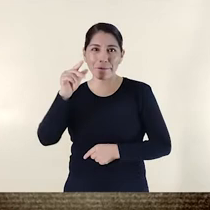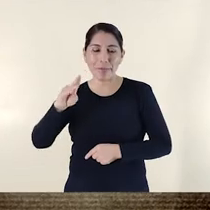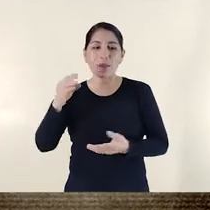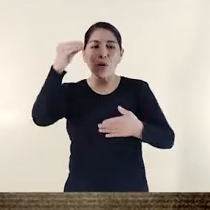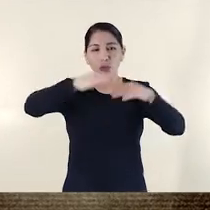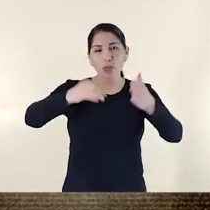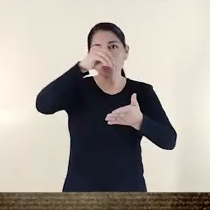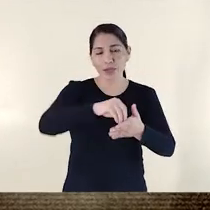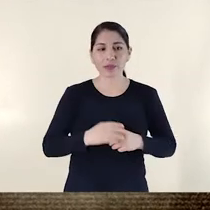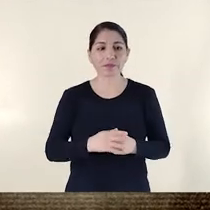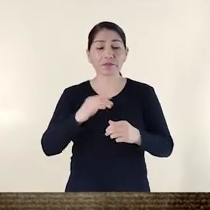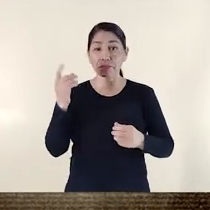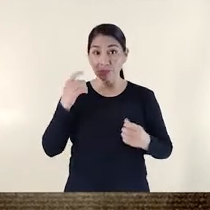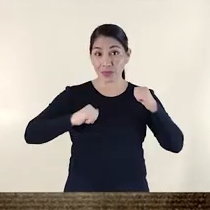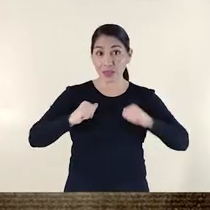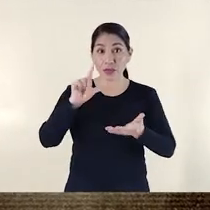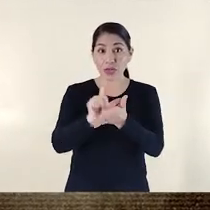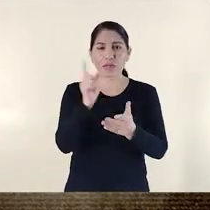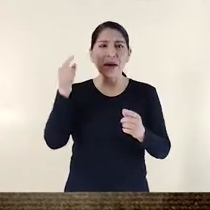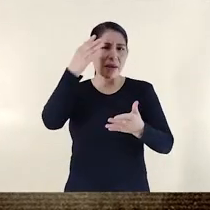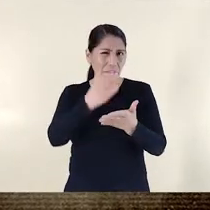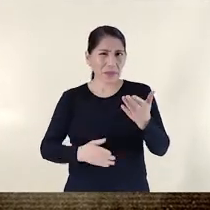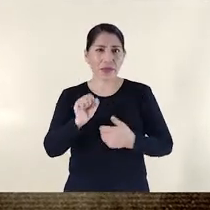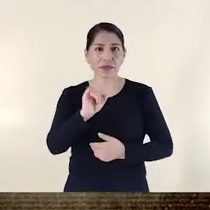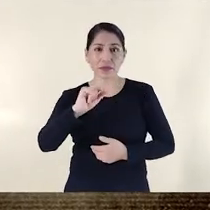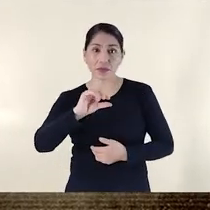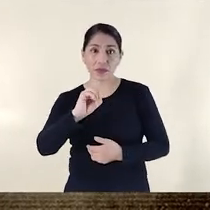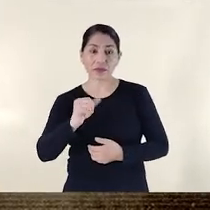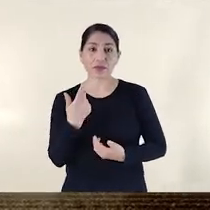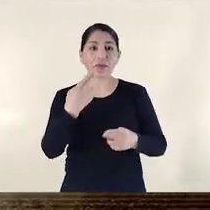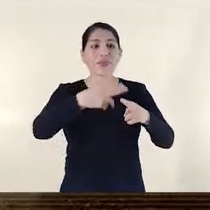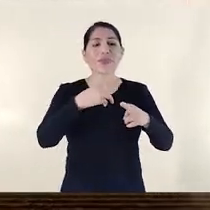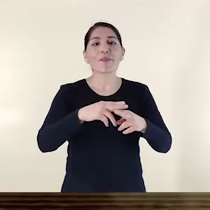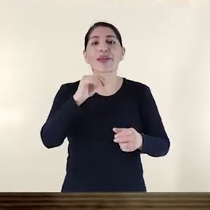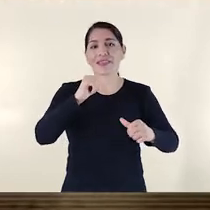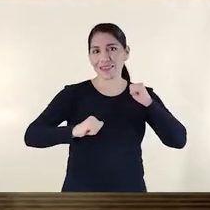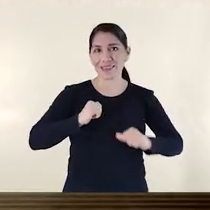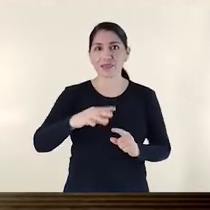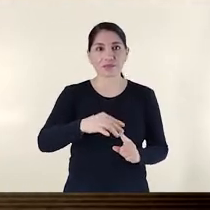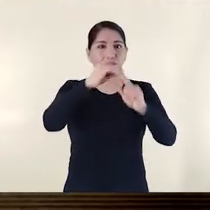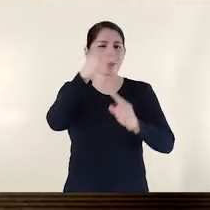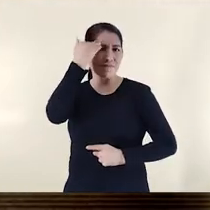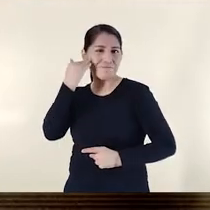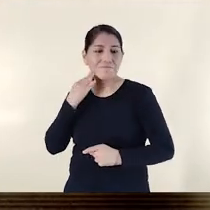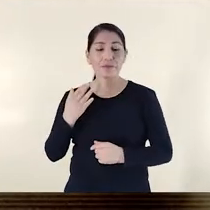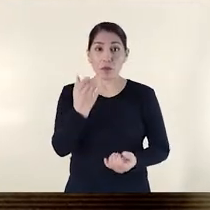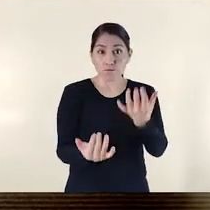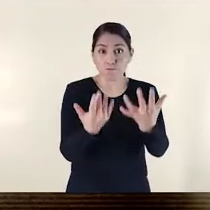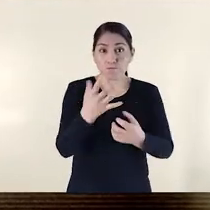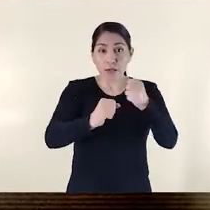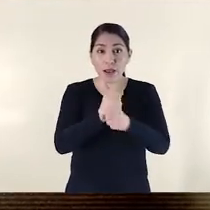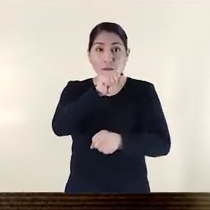Pablo de la Olavide. Se le llamó el Teatro de Lima hasta mediados del siglo XIX, en que se le llama Teatro Principal por su antigüedad.